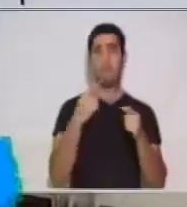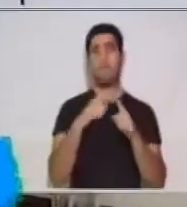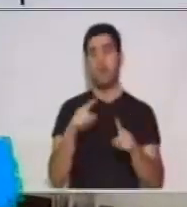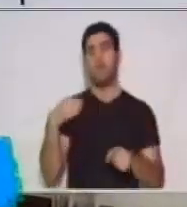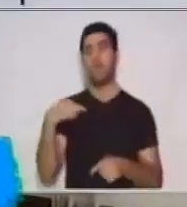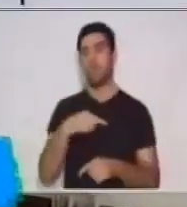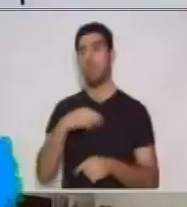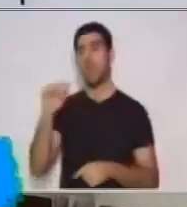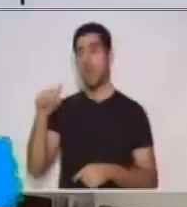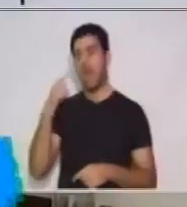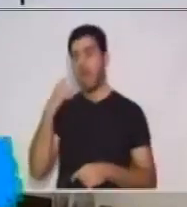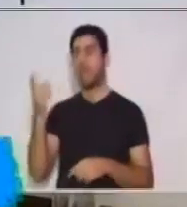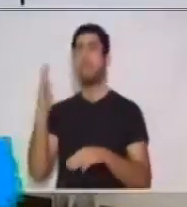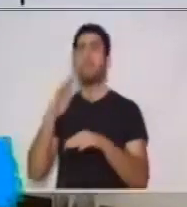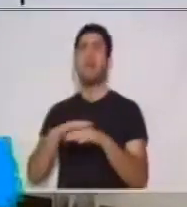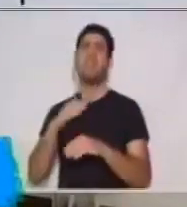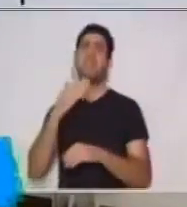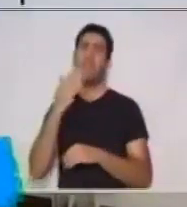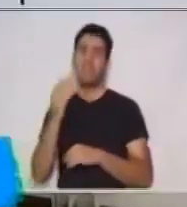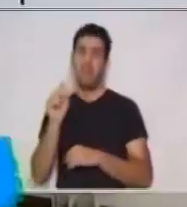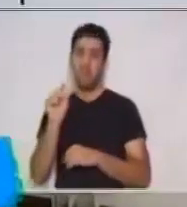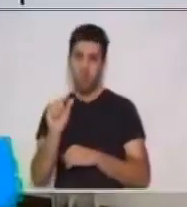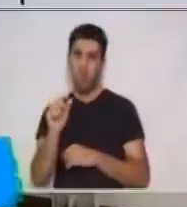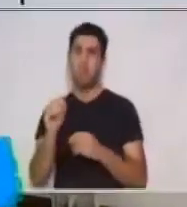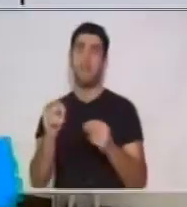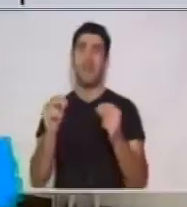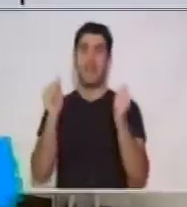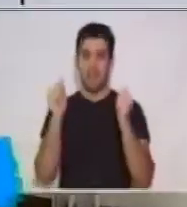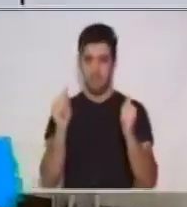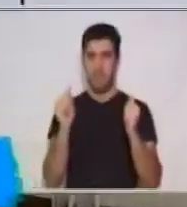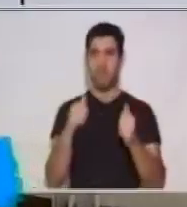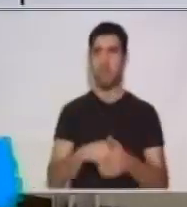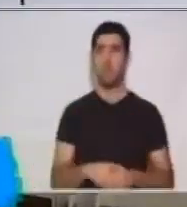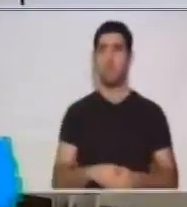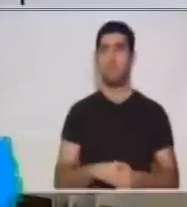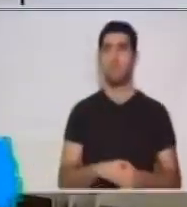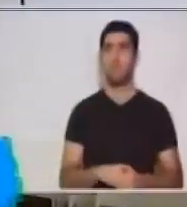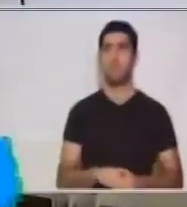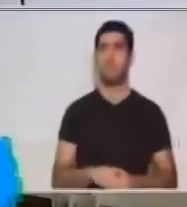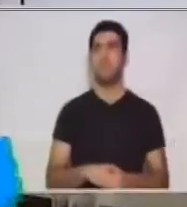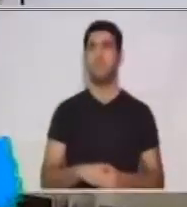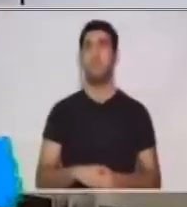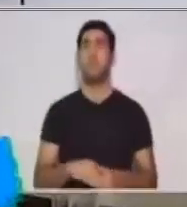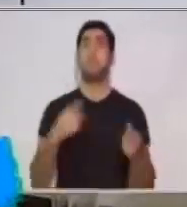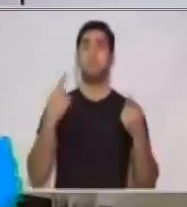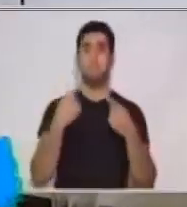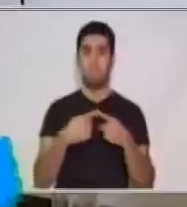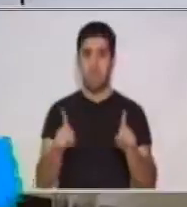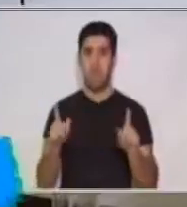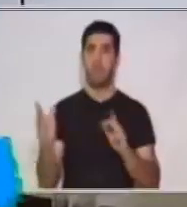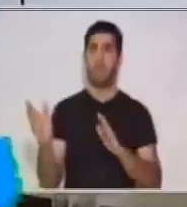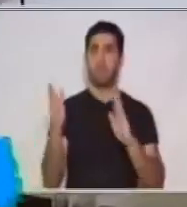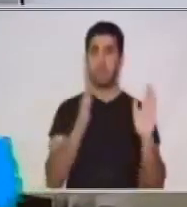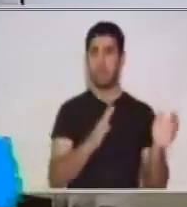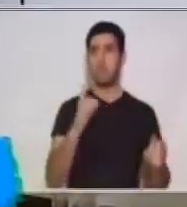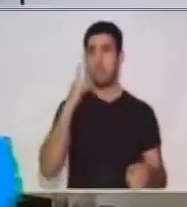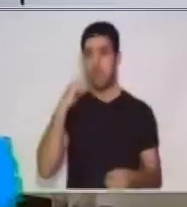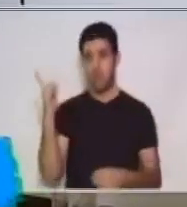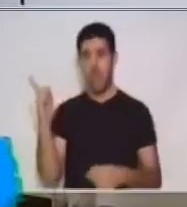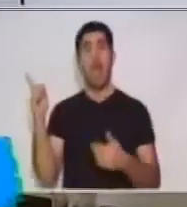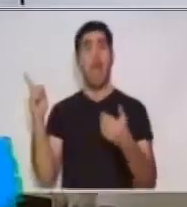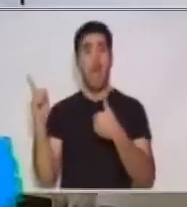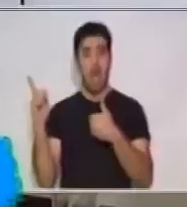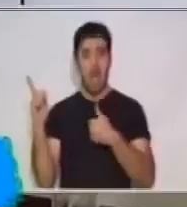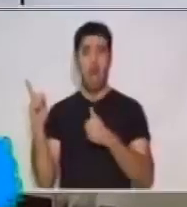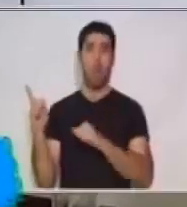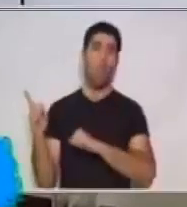el principio con nuestras razones para darle solución a un problema, pero hay otra forma de